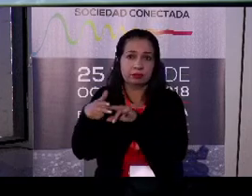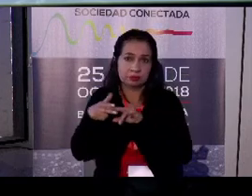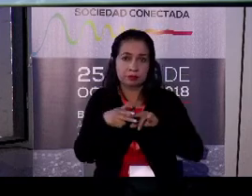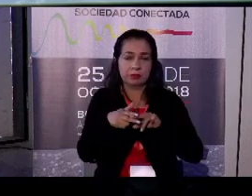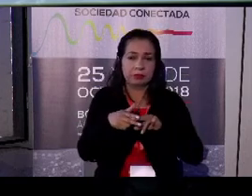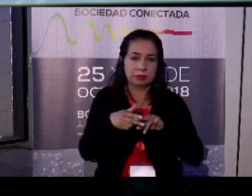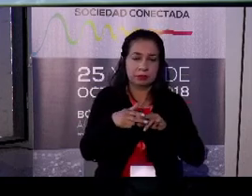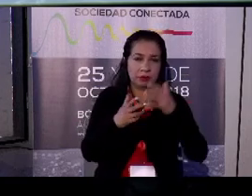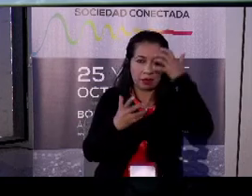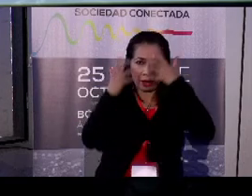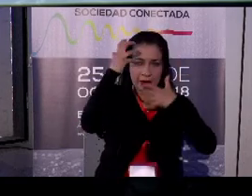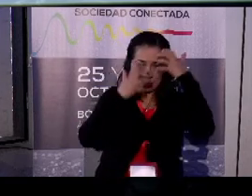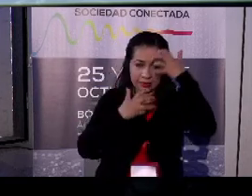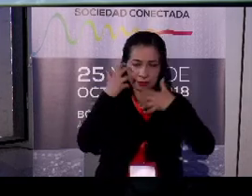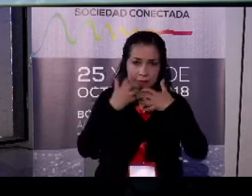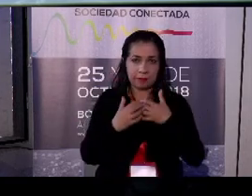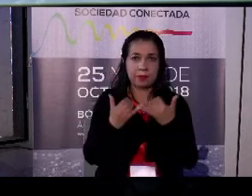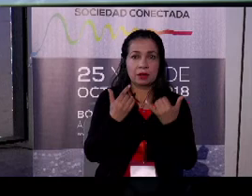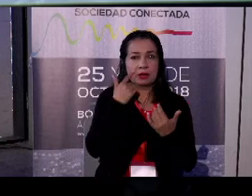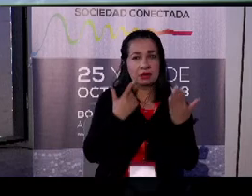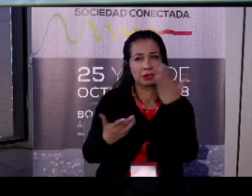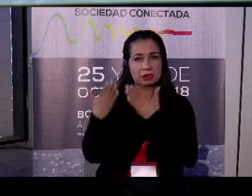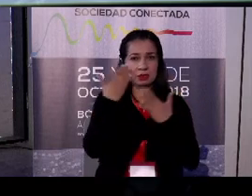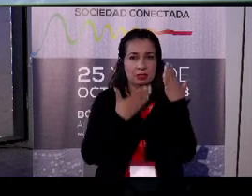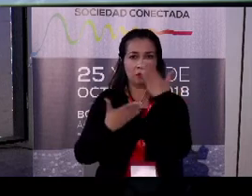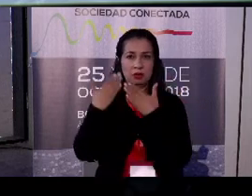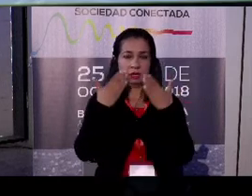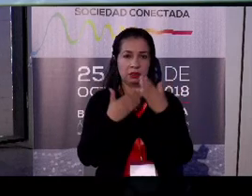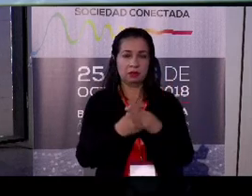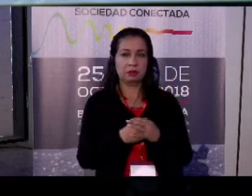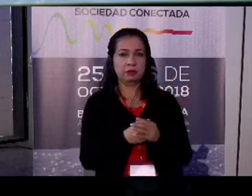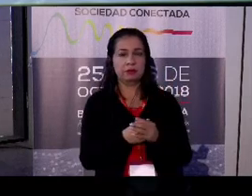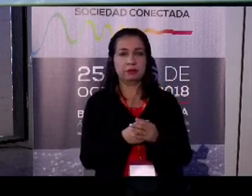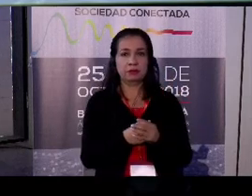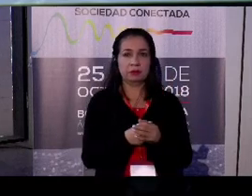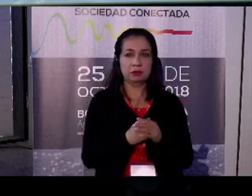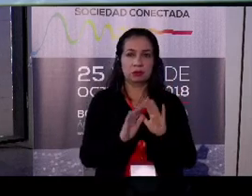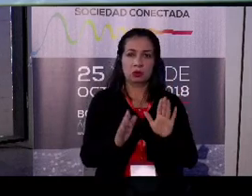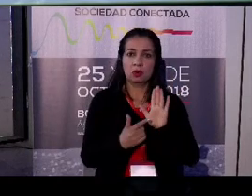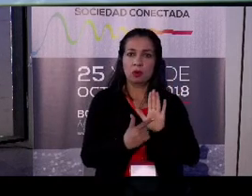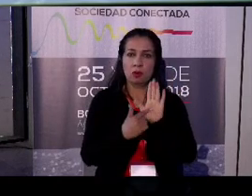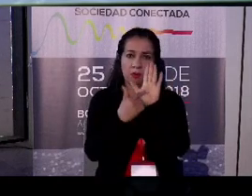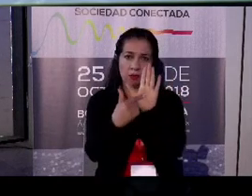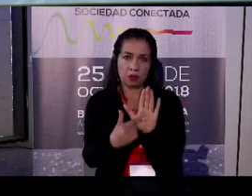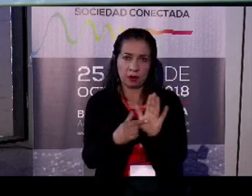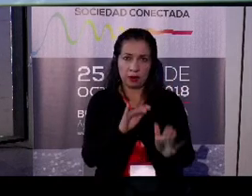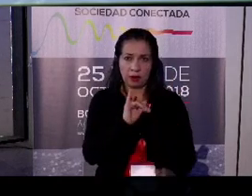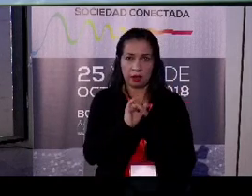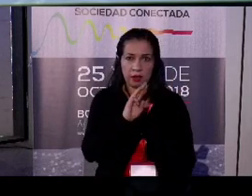celdas en esta simulación para el modelaje